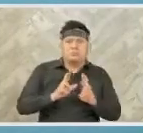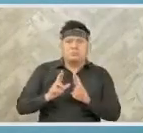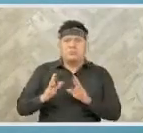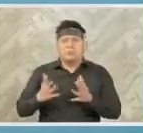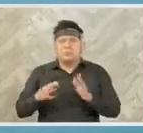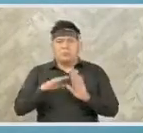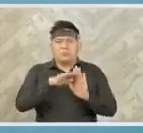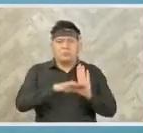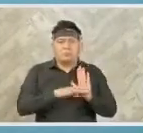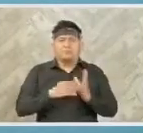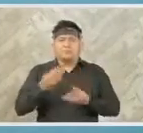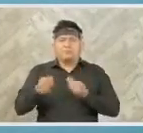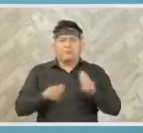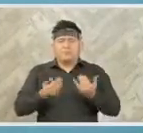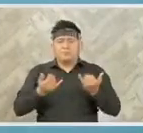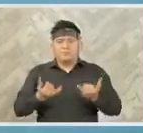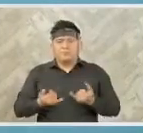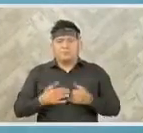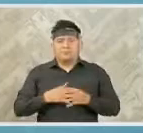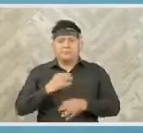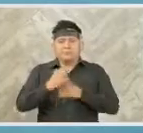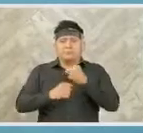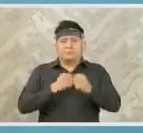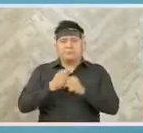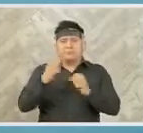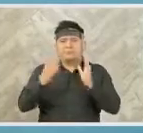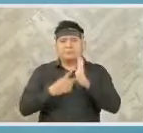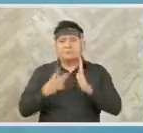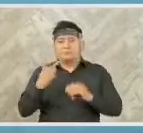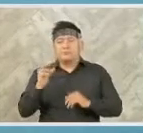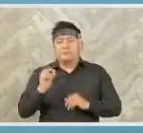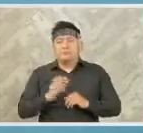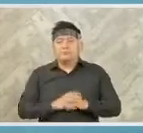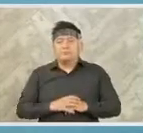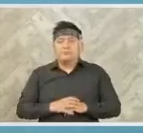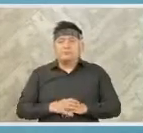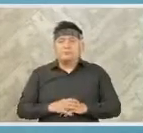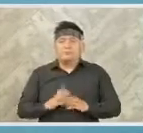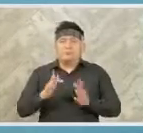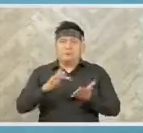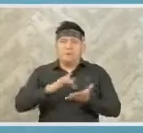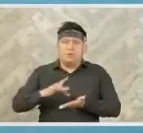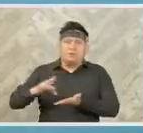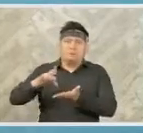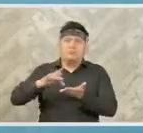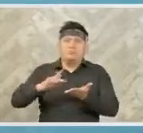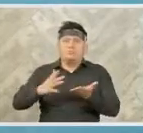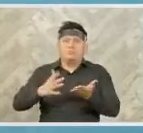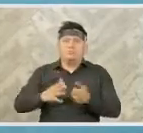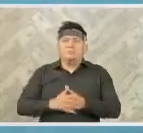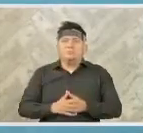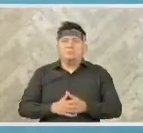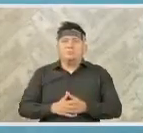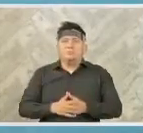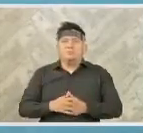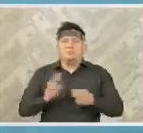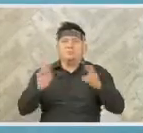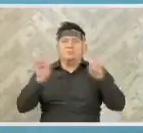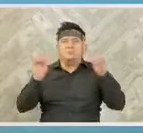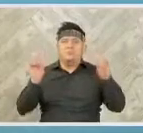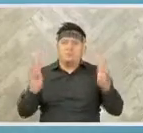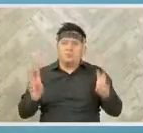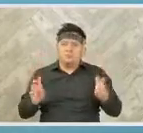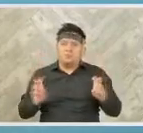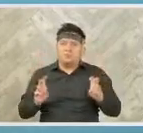implementado o que implementamos durante el año 2020. Entonces la participación no solamente fue un asunto